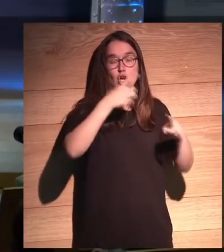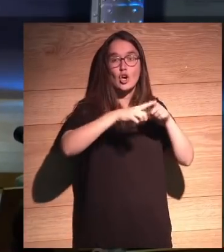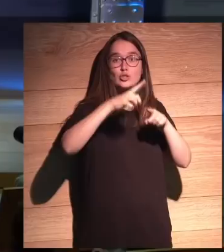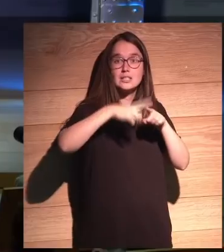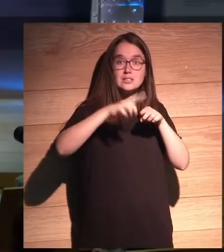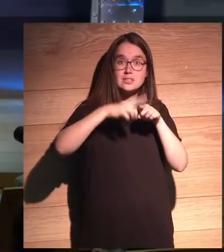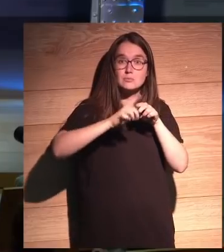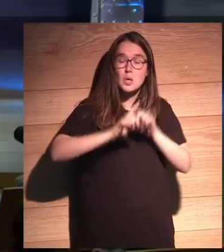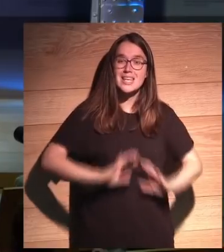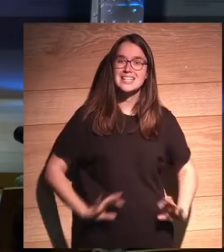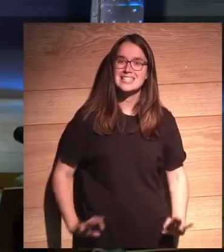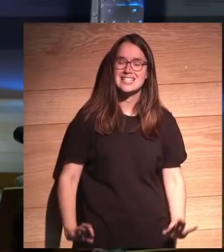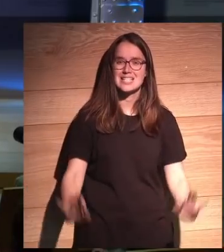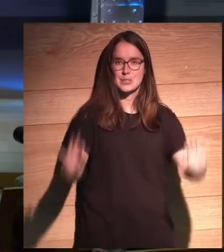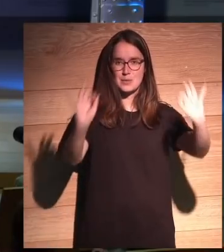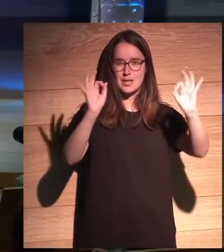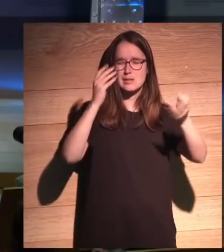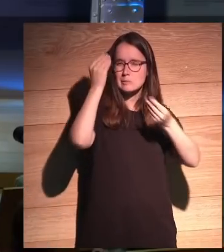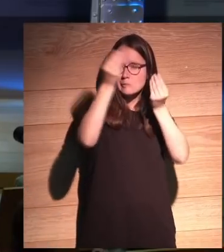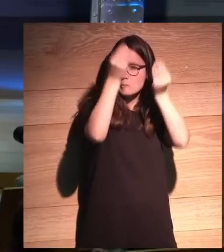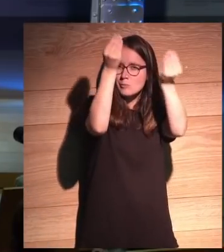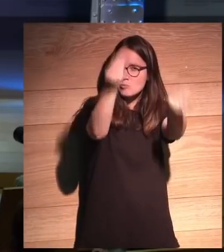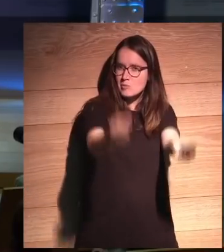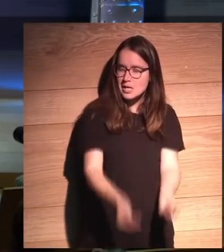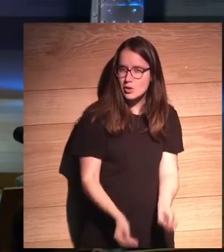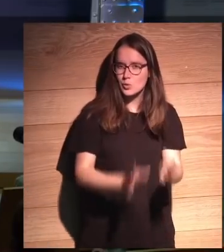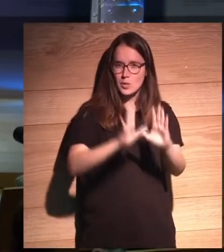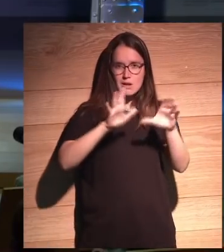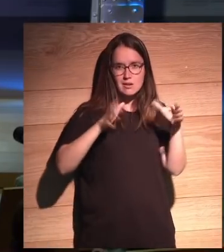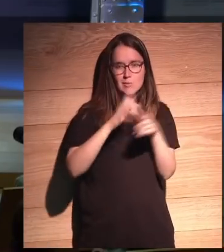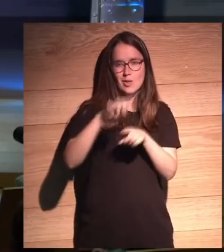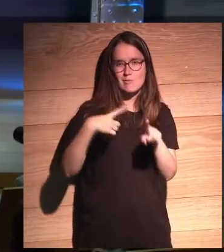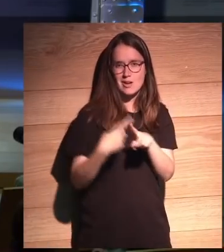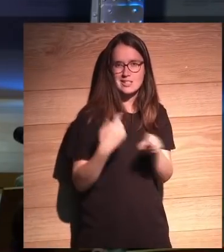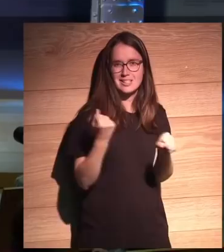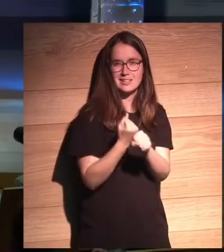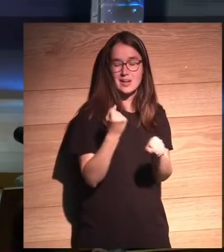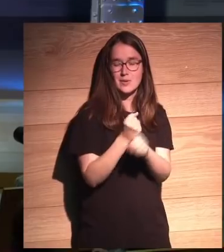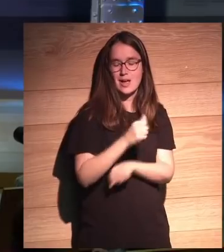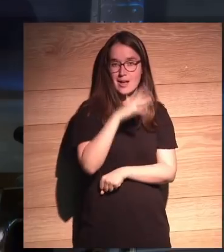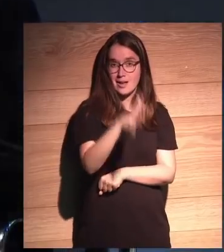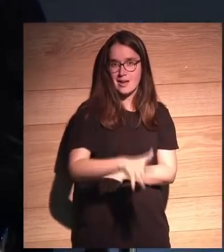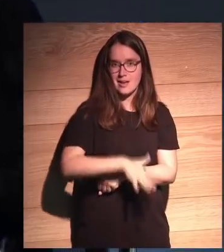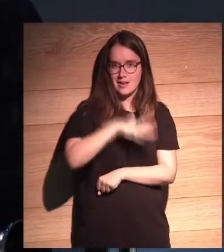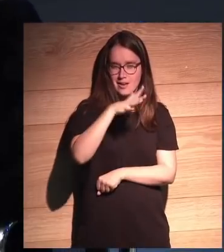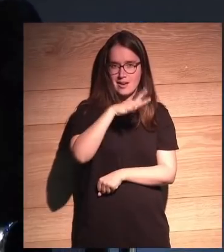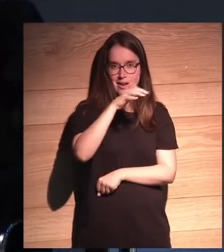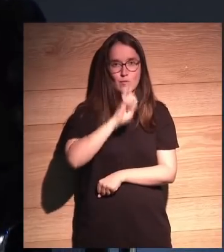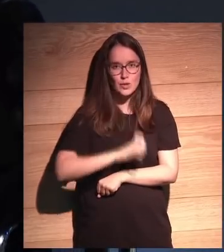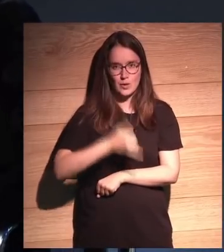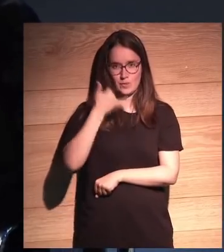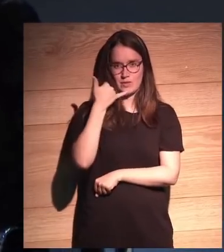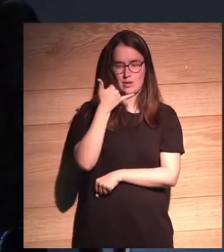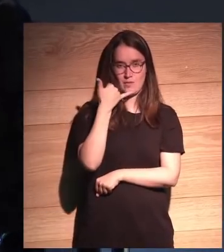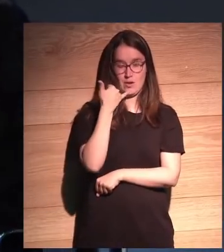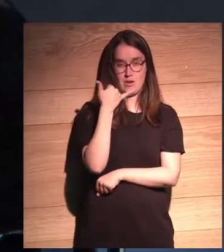muy especiales, muy bien pensadas, con un equipo además que trabaja extraordinariamente bien, a Fundación